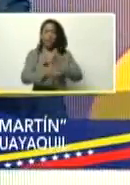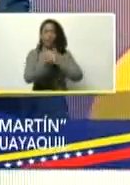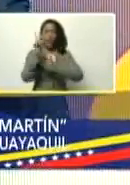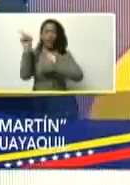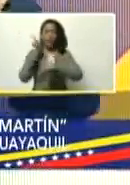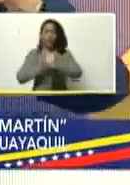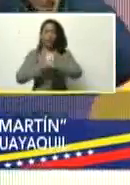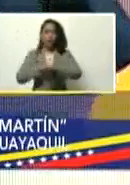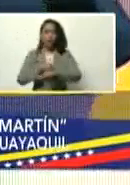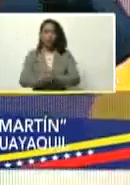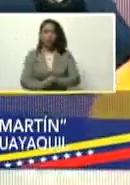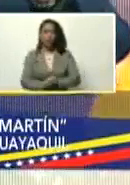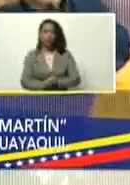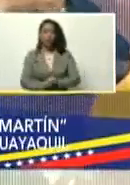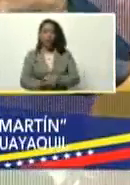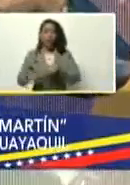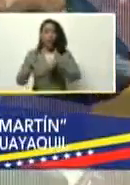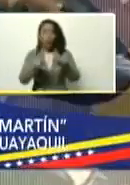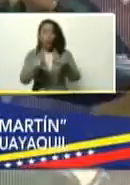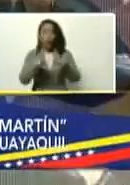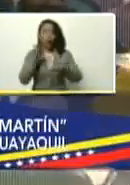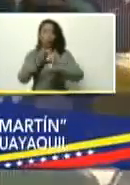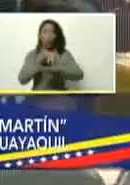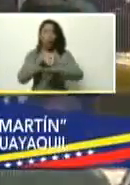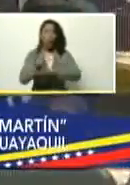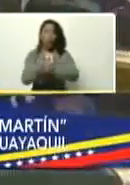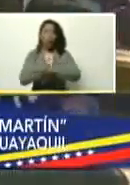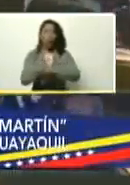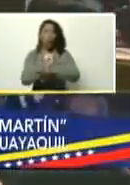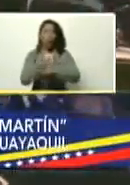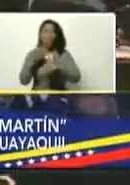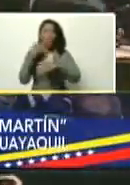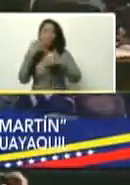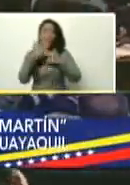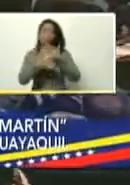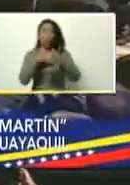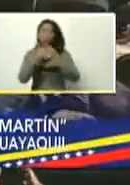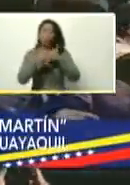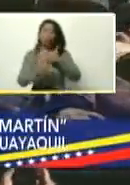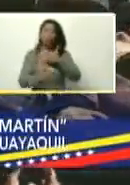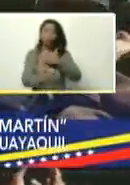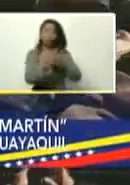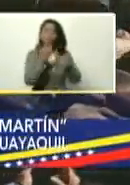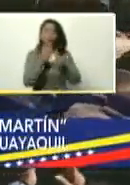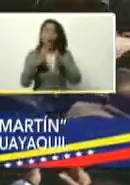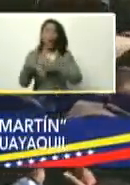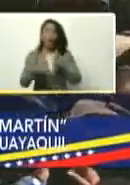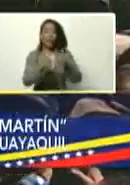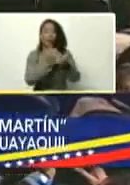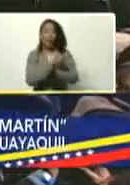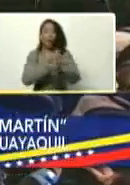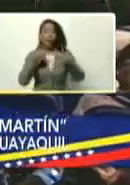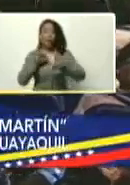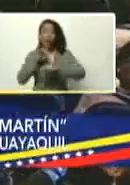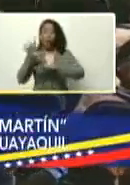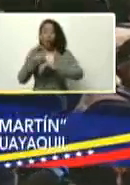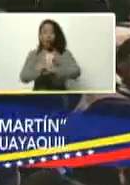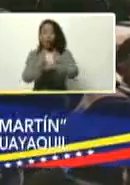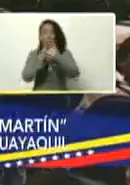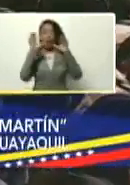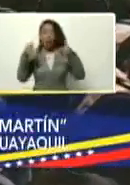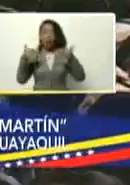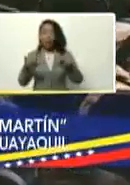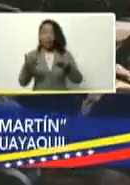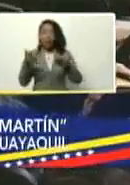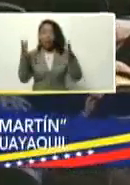aquella época. En los lugares donde le tocó gobernar, mientras avanzaba en su camino a la liberación, dejó claramente cuál era